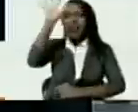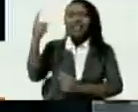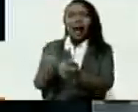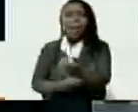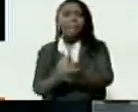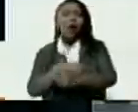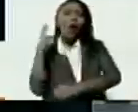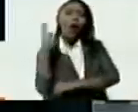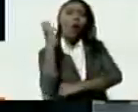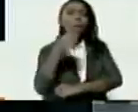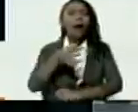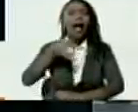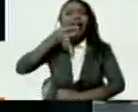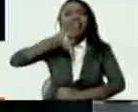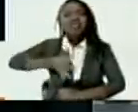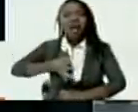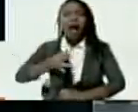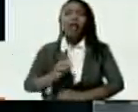Europa, Italia,